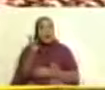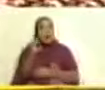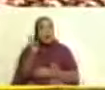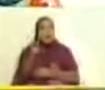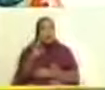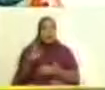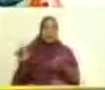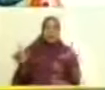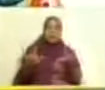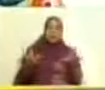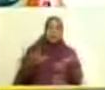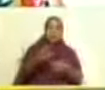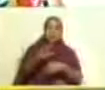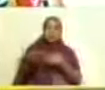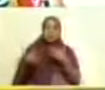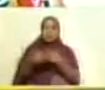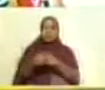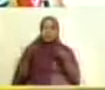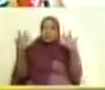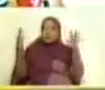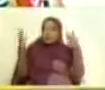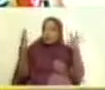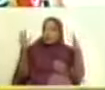me lo guardan aquí.